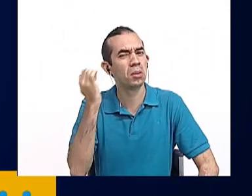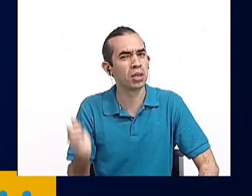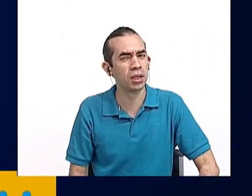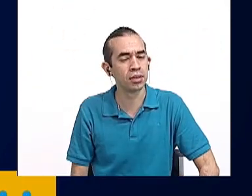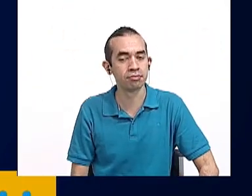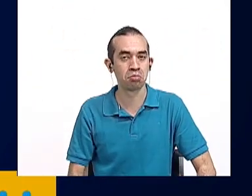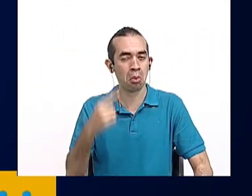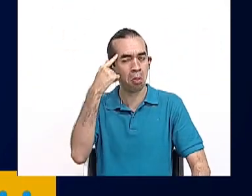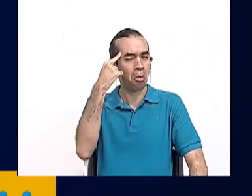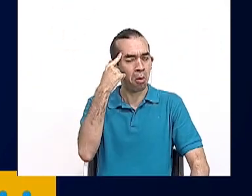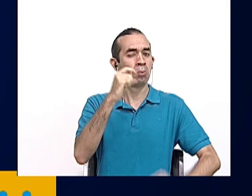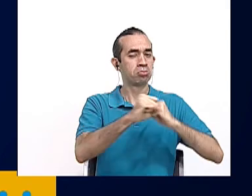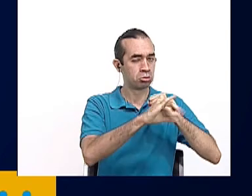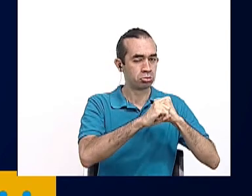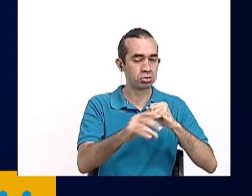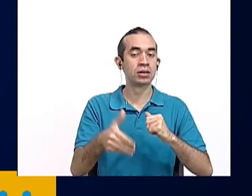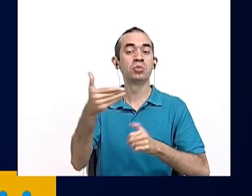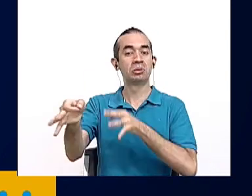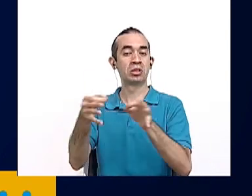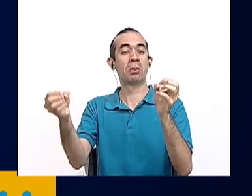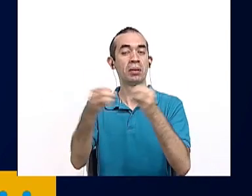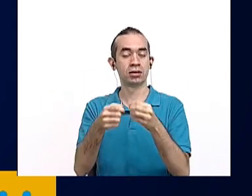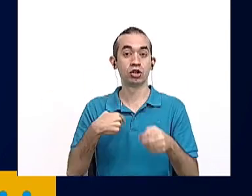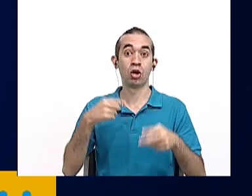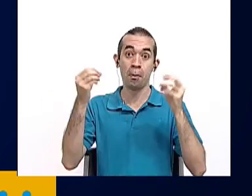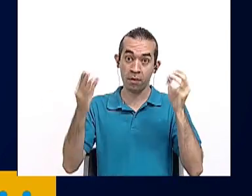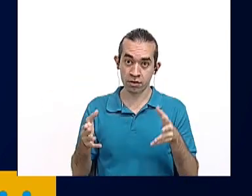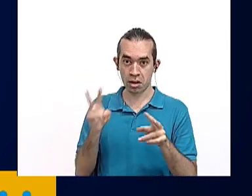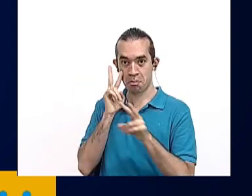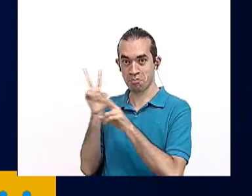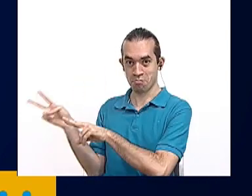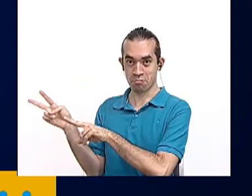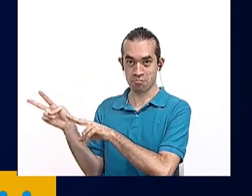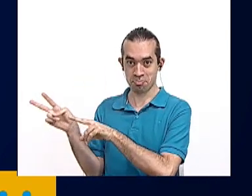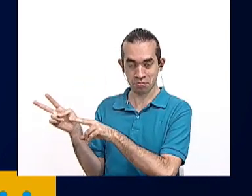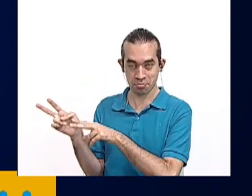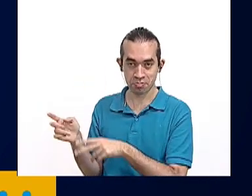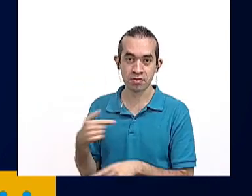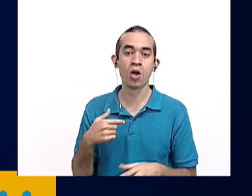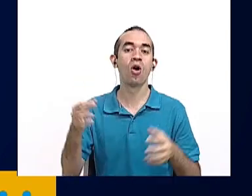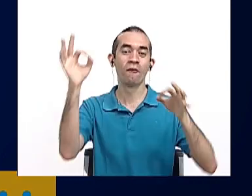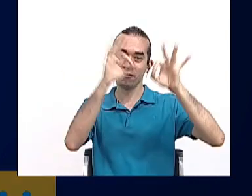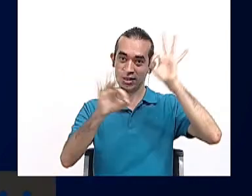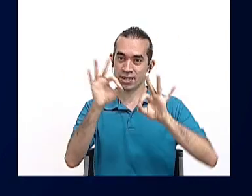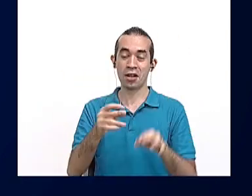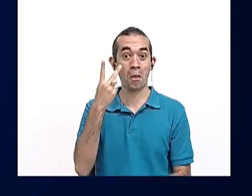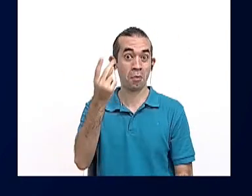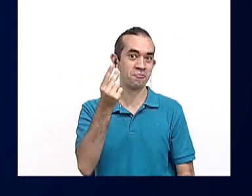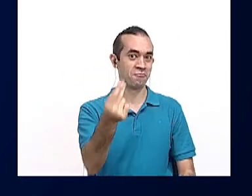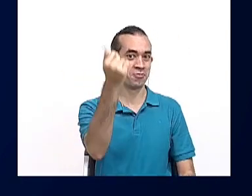preguntas y ahora las vamos a estar ampliando. Soy la profesora Andrea Arias de Física y nos vemos pronto.